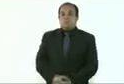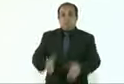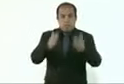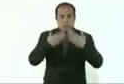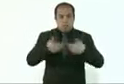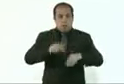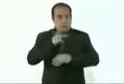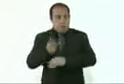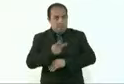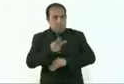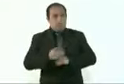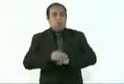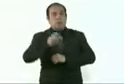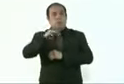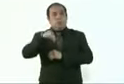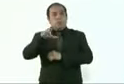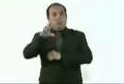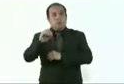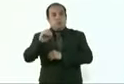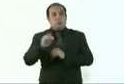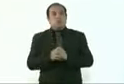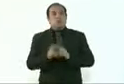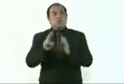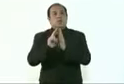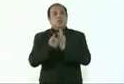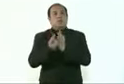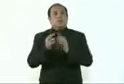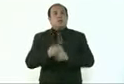Continuamos con la pregunta de Marco Olvera de la revista Énfasis.